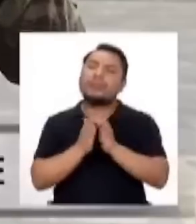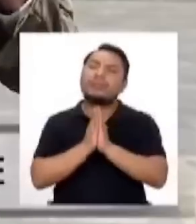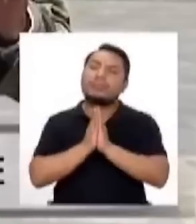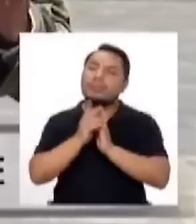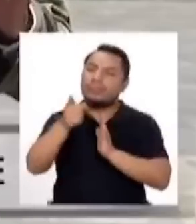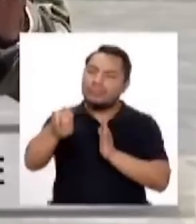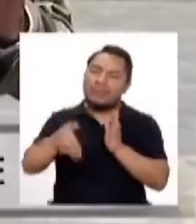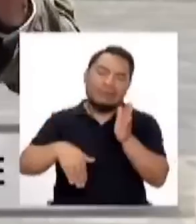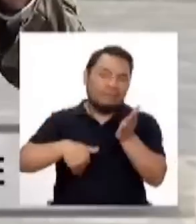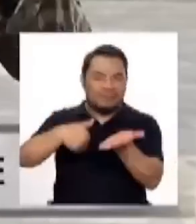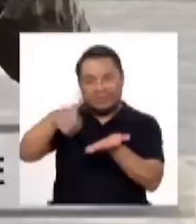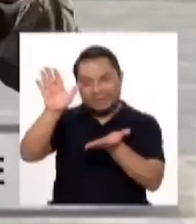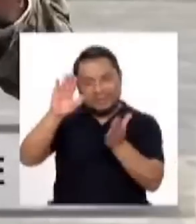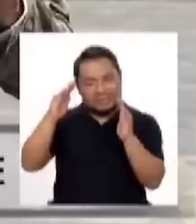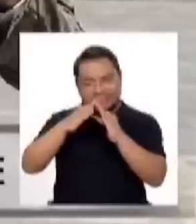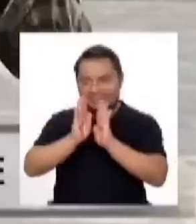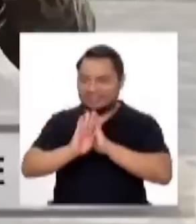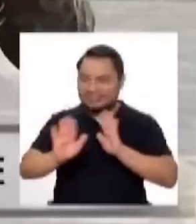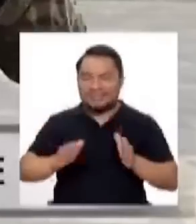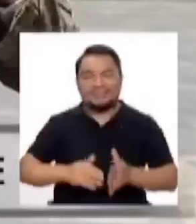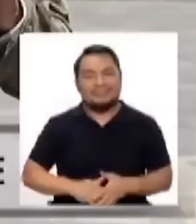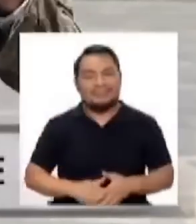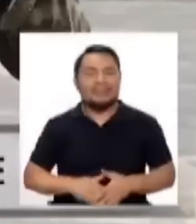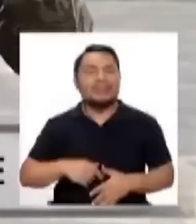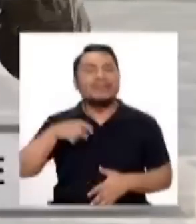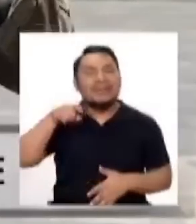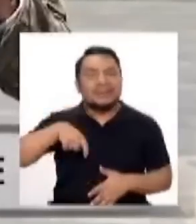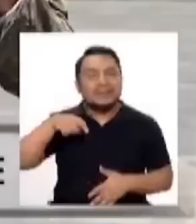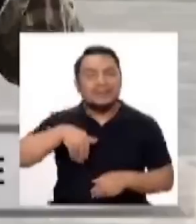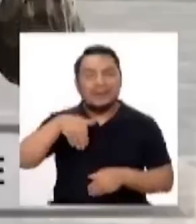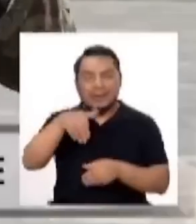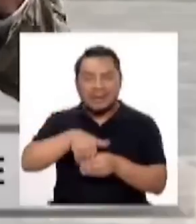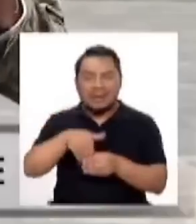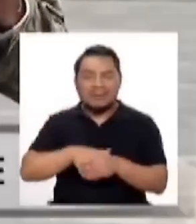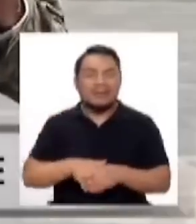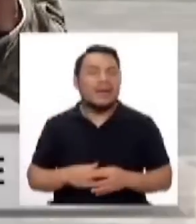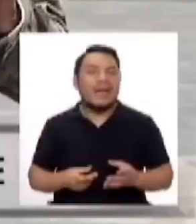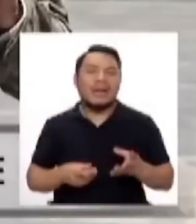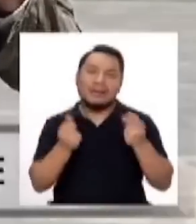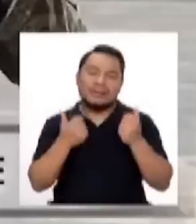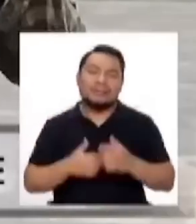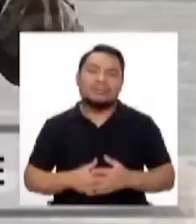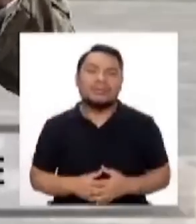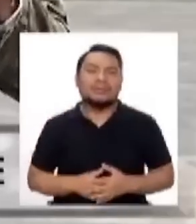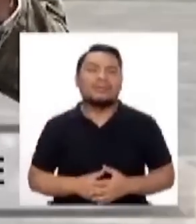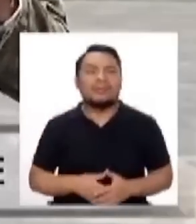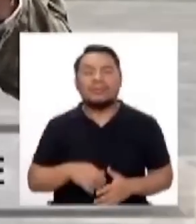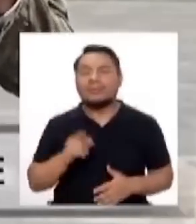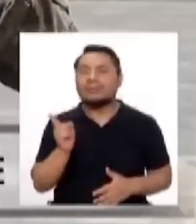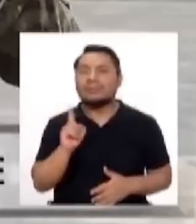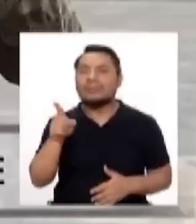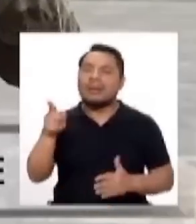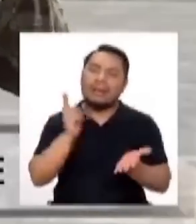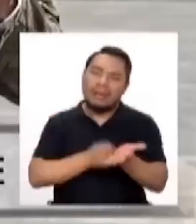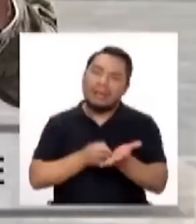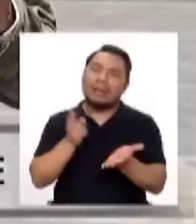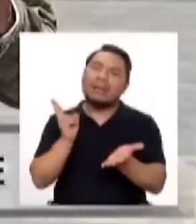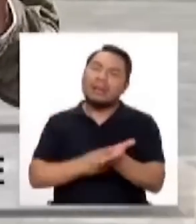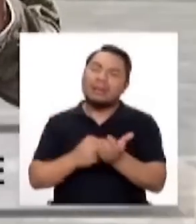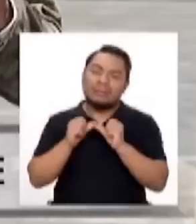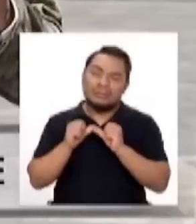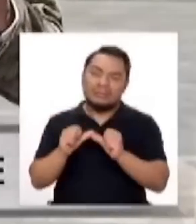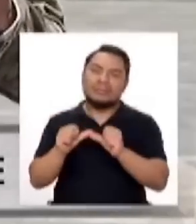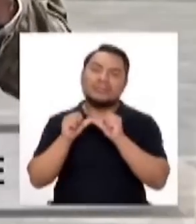a su casa. Necesitamos elecciones en forma inmediata. No sigan